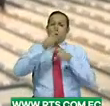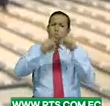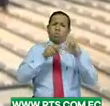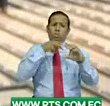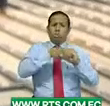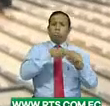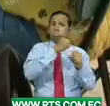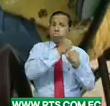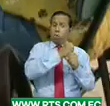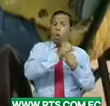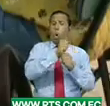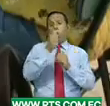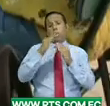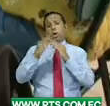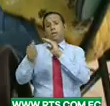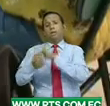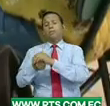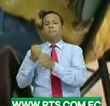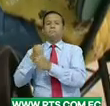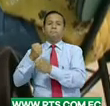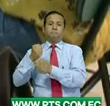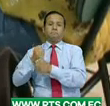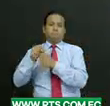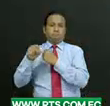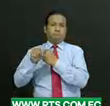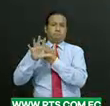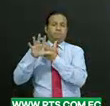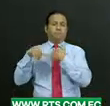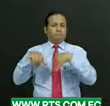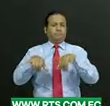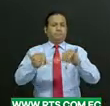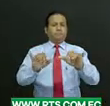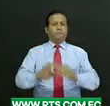mientras que otros seguirán con teletrabajo. Informó Carlos Julio.